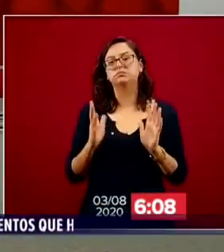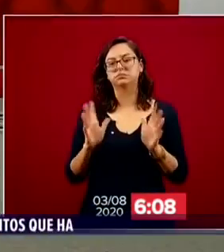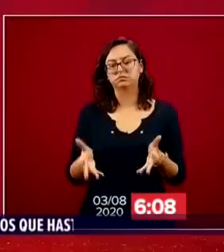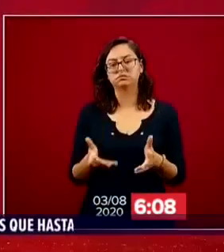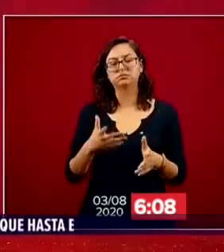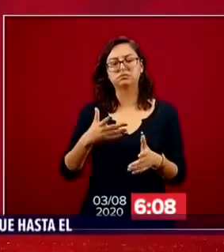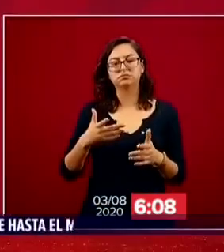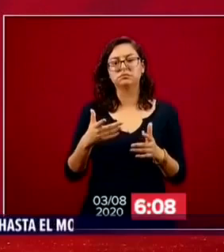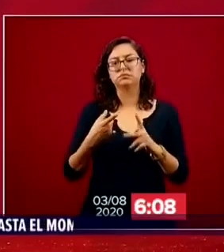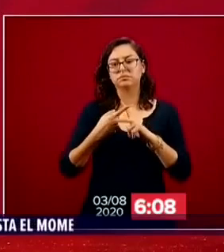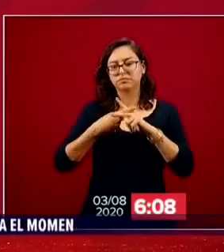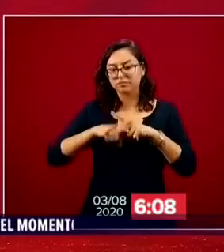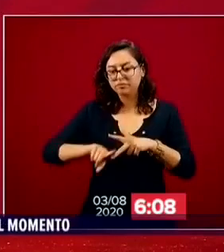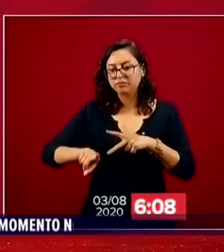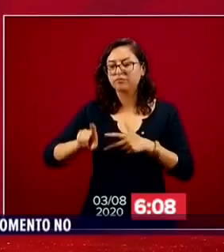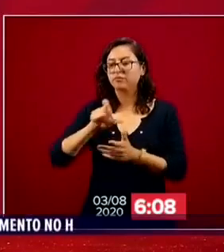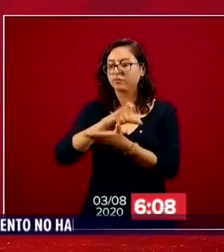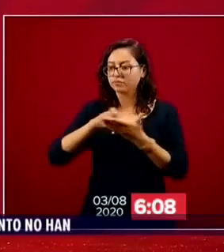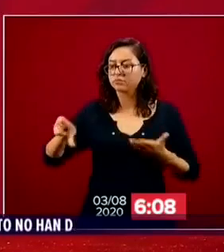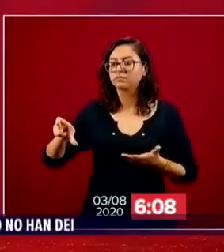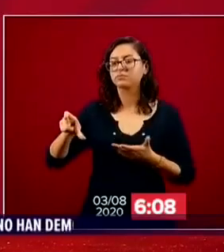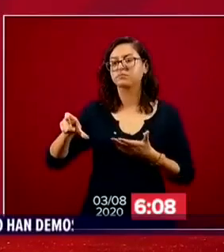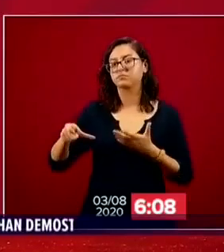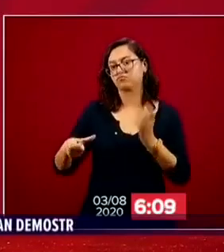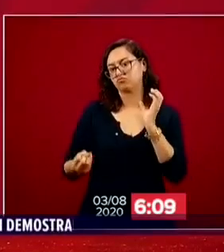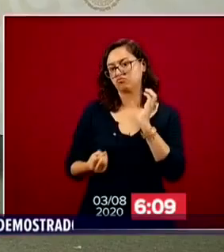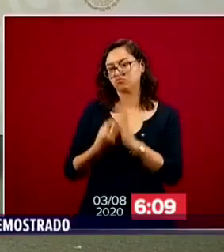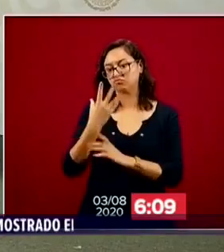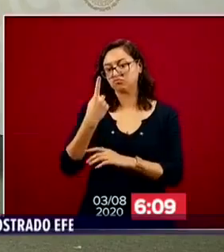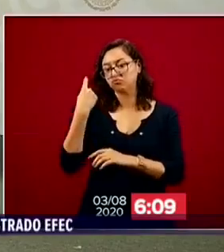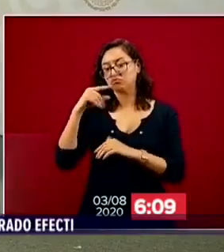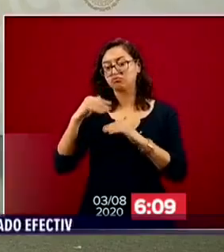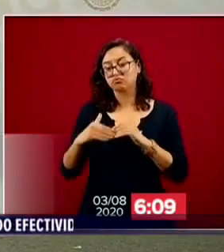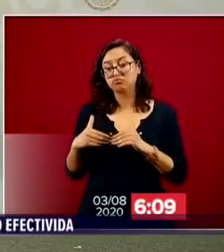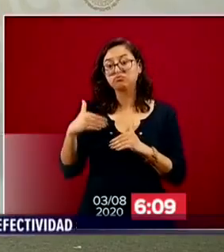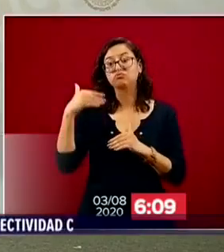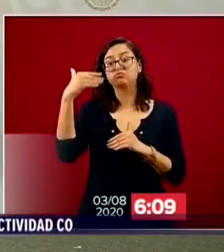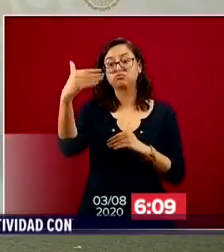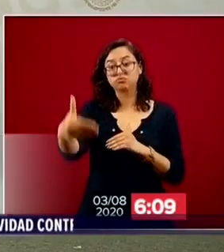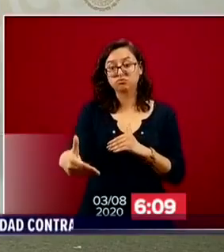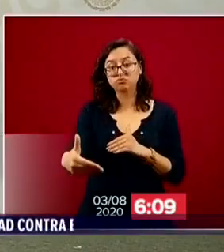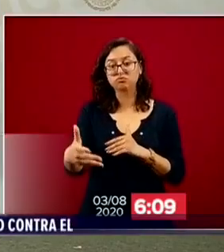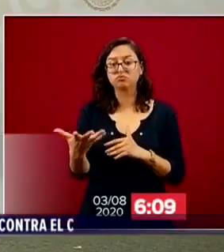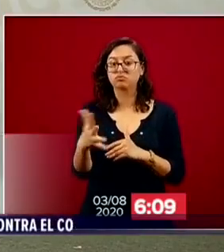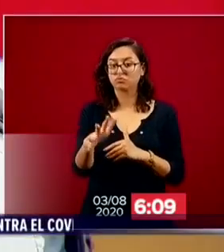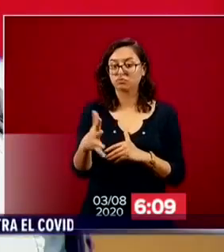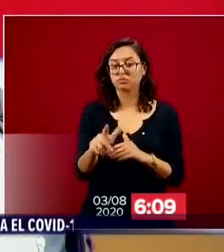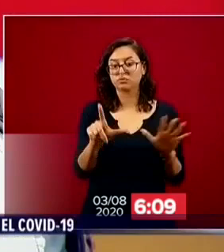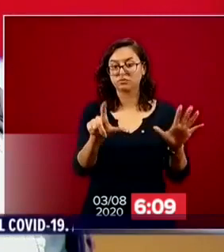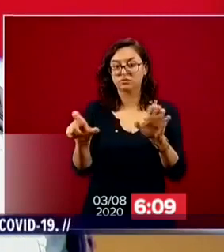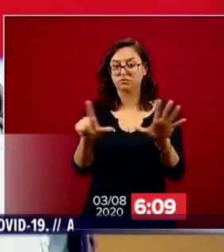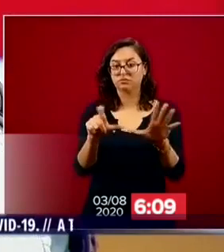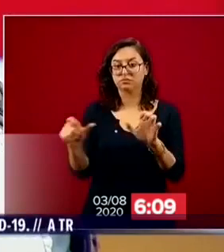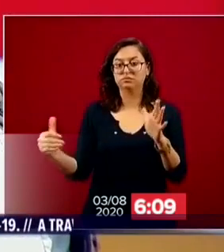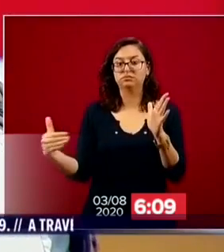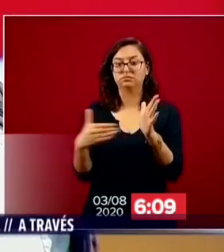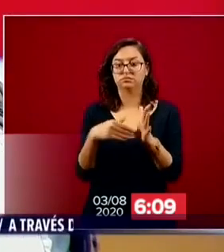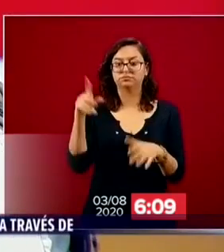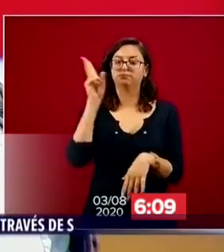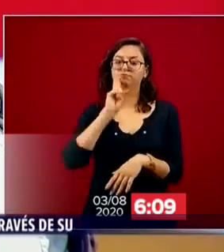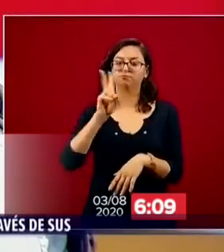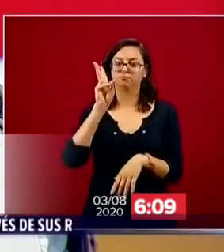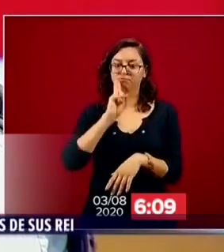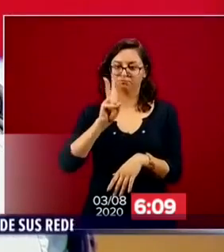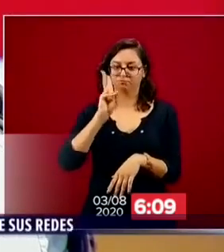Se va a llevar a cabo una nueva compra que con este periodo de tiempo se estima de más o menos 700,000 pruebas,